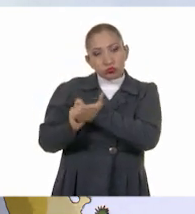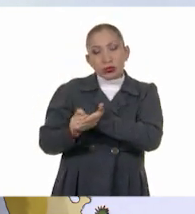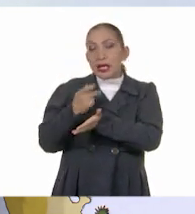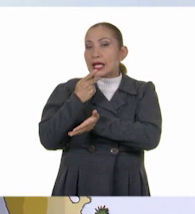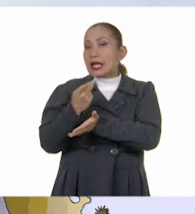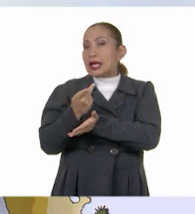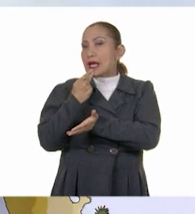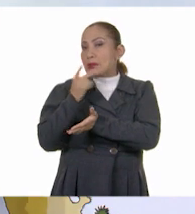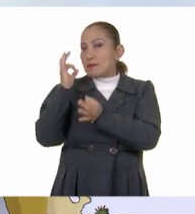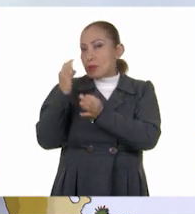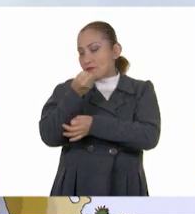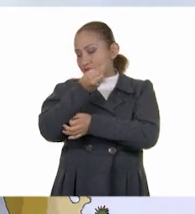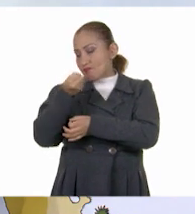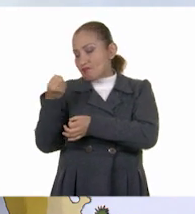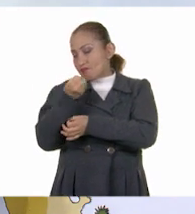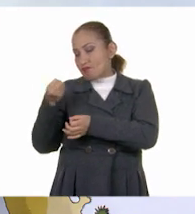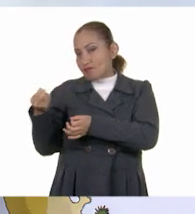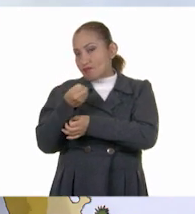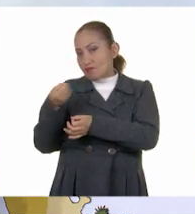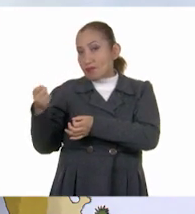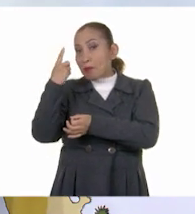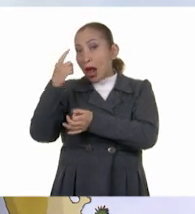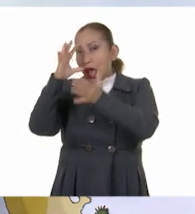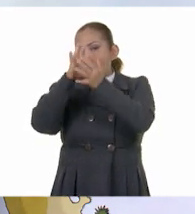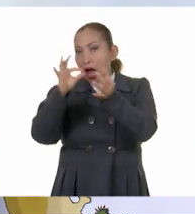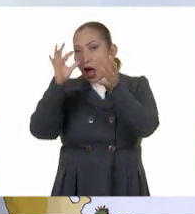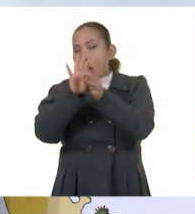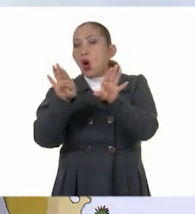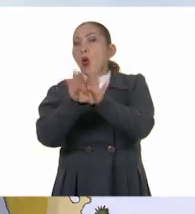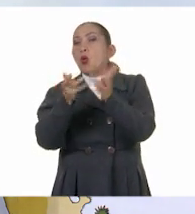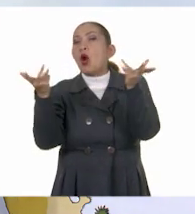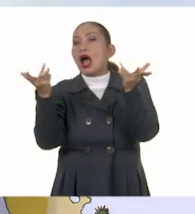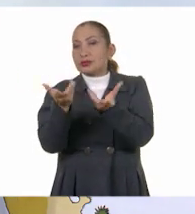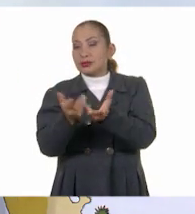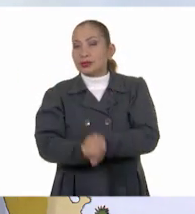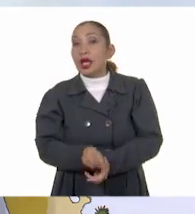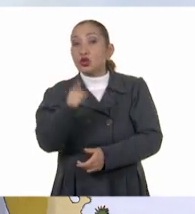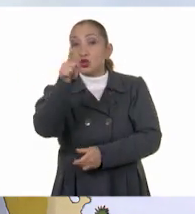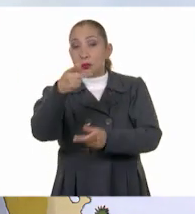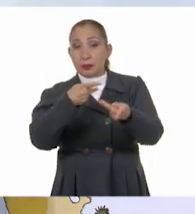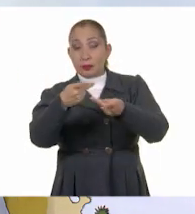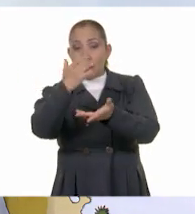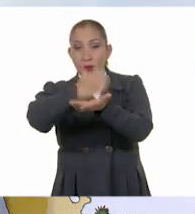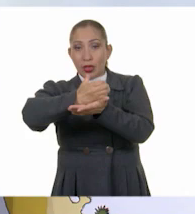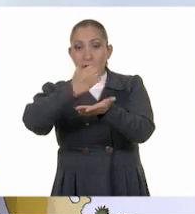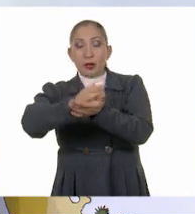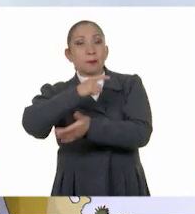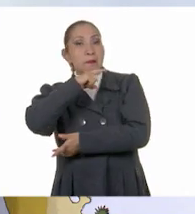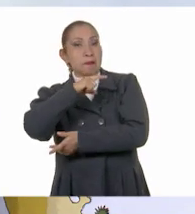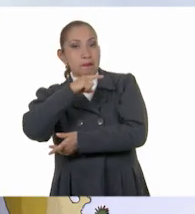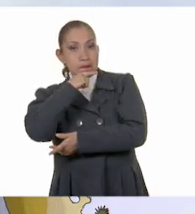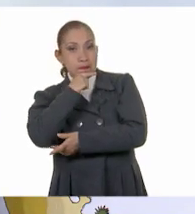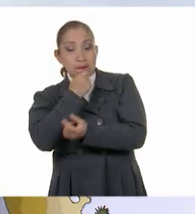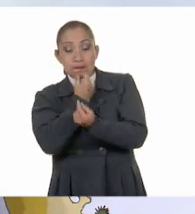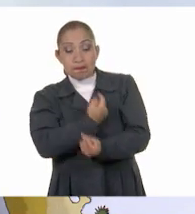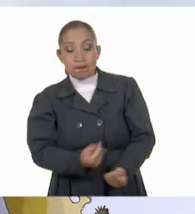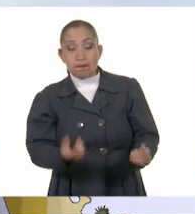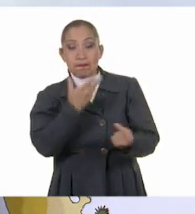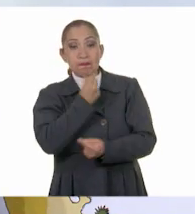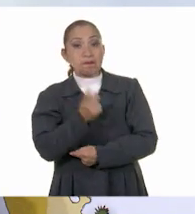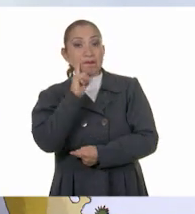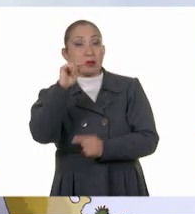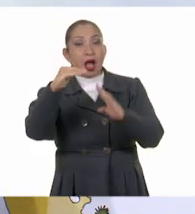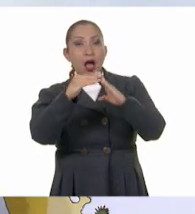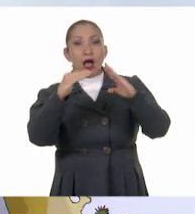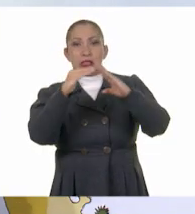lenguaje adecuado para redactar instrucciones. Así que tengan a la mano su libreta y un lápiz. Las niñas y los niños que estén